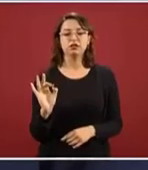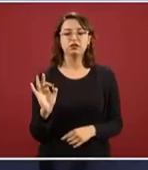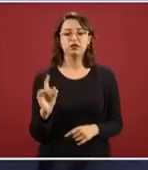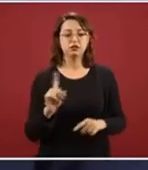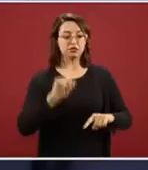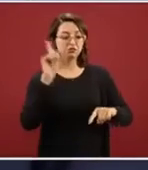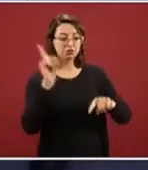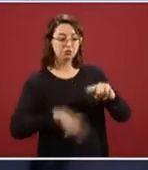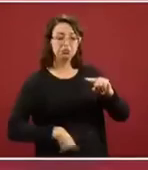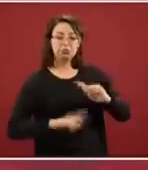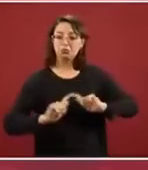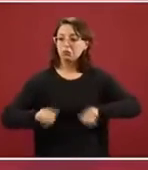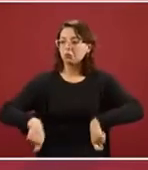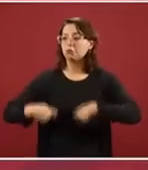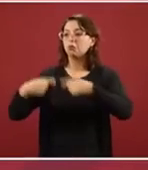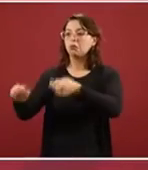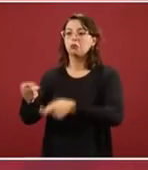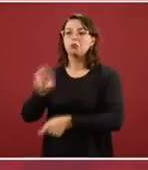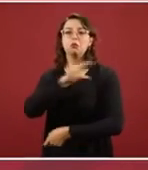no fuese así,